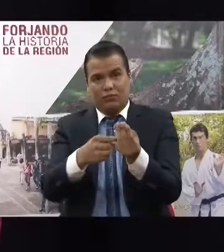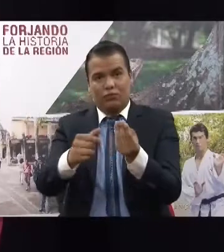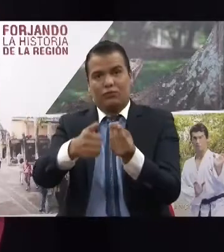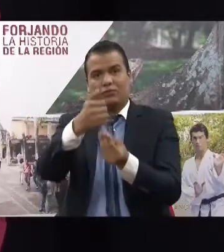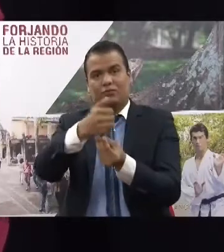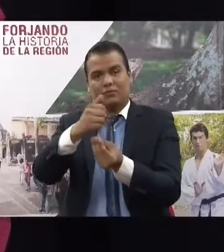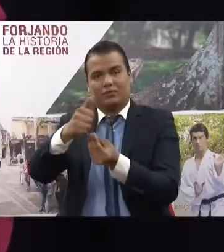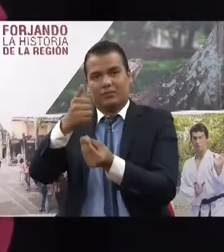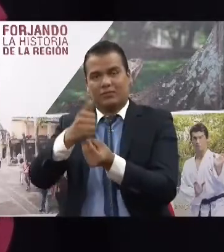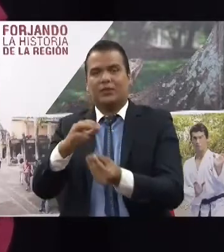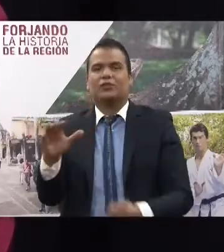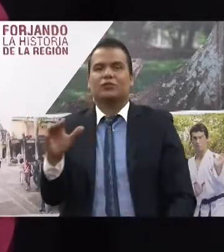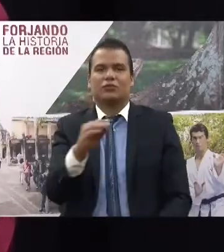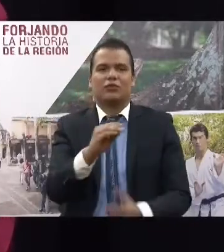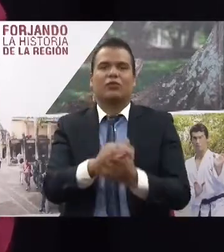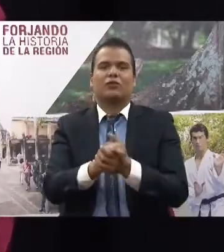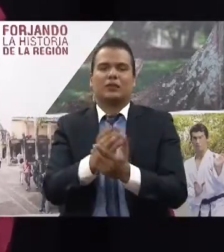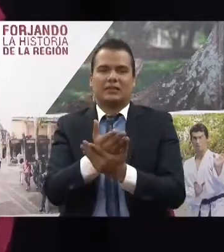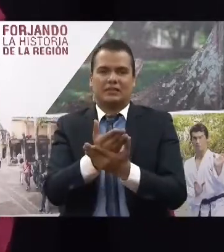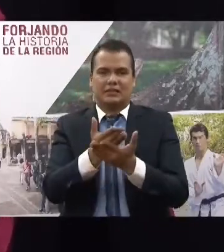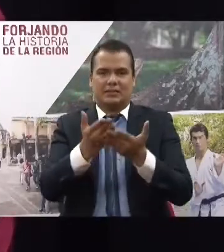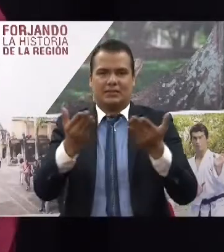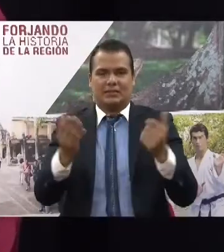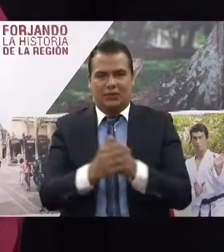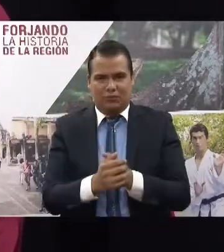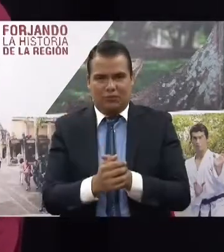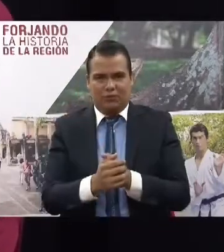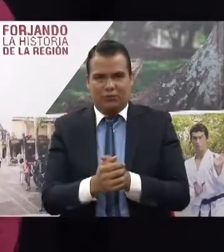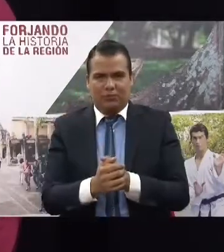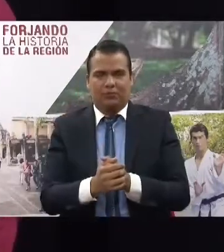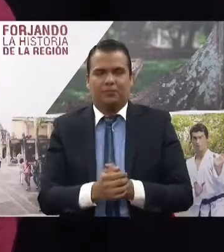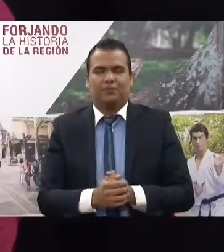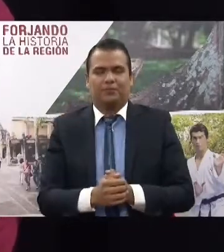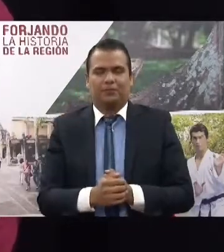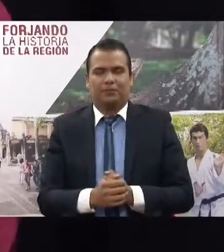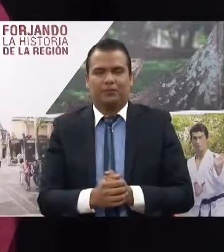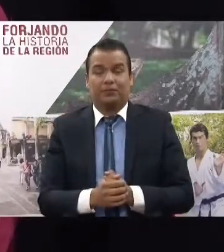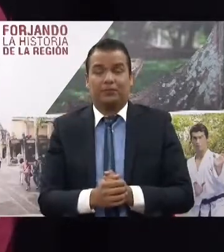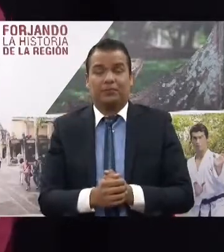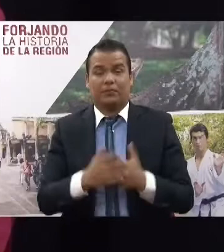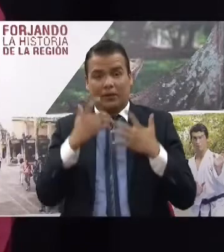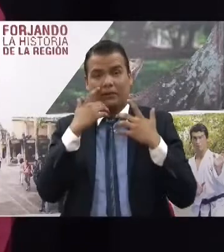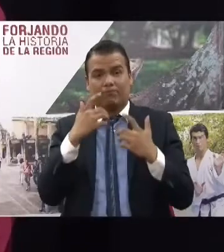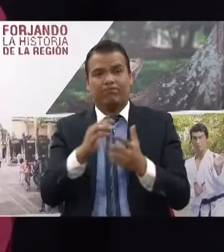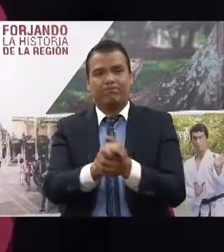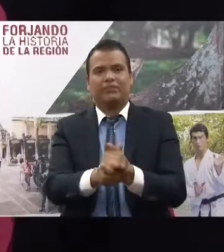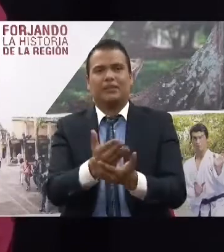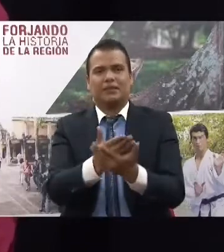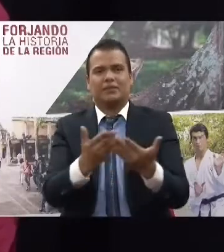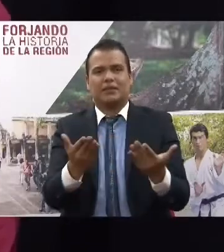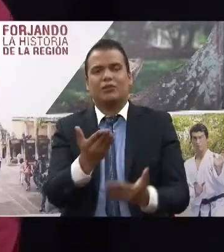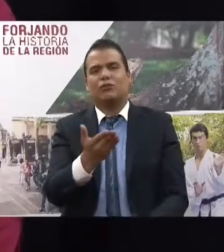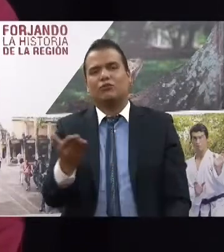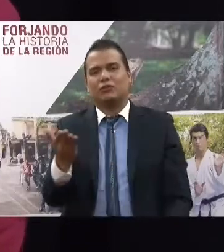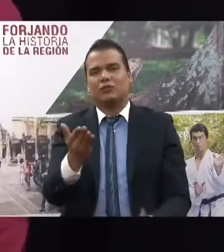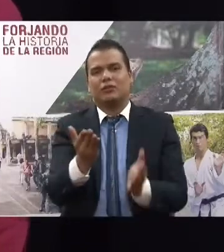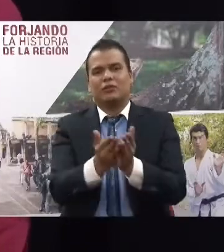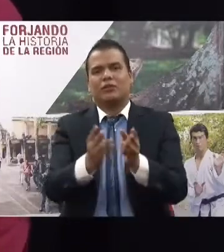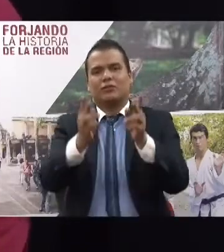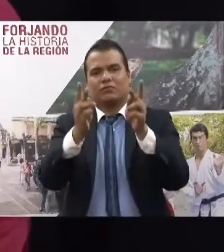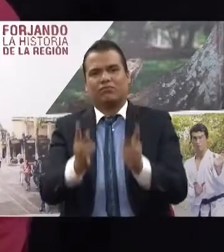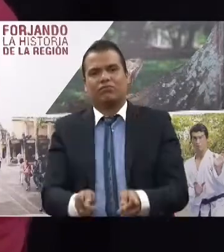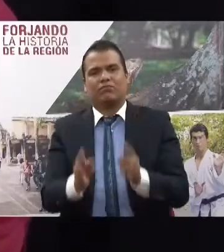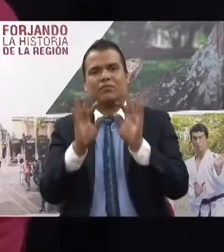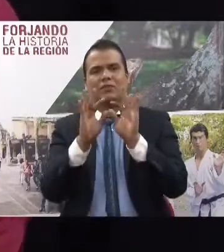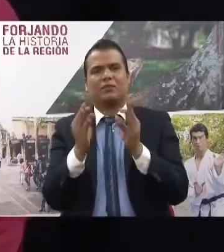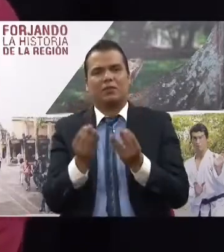y el señor secretario general de la Universidad del Valle. Un saludo especial para los graduandos, sus familias y en general